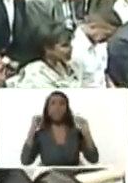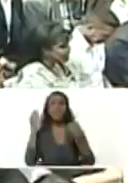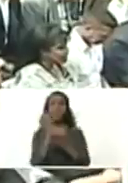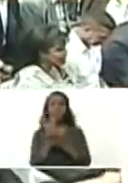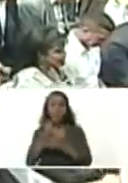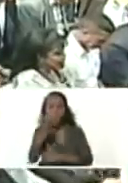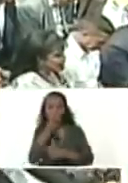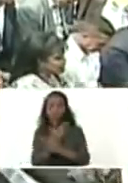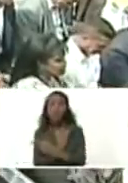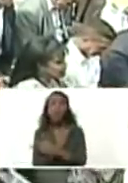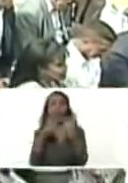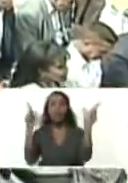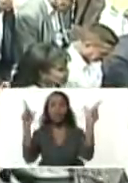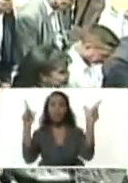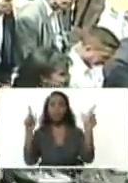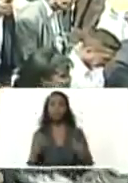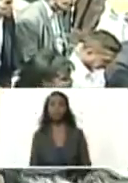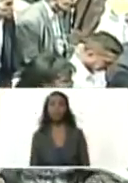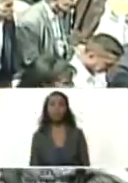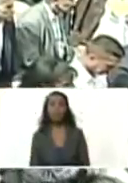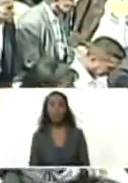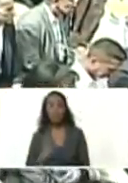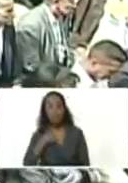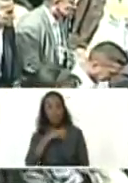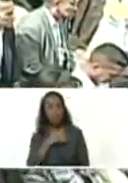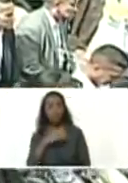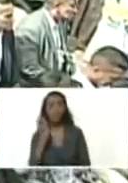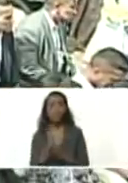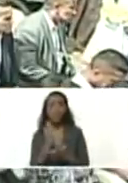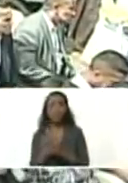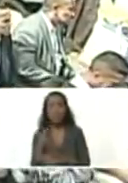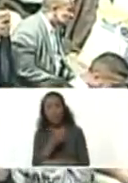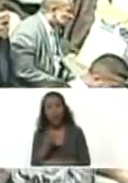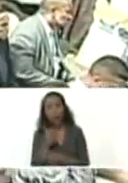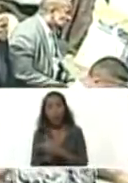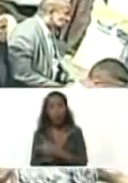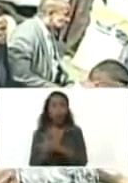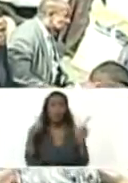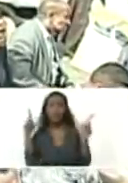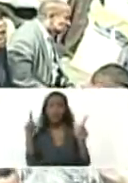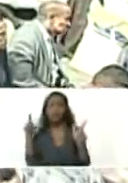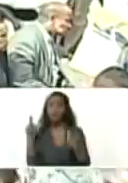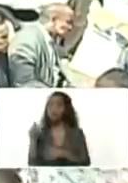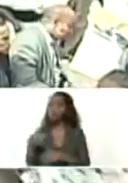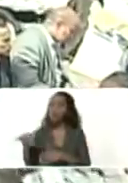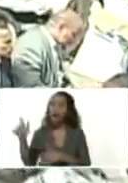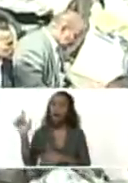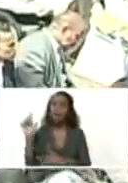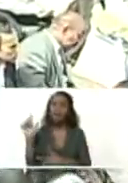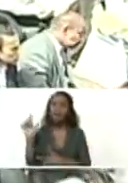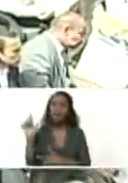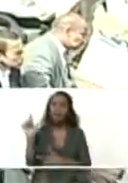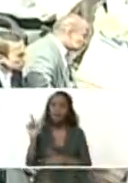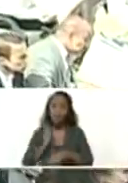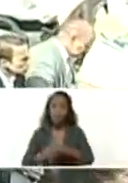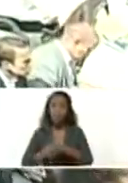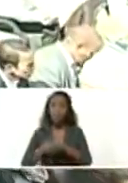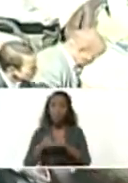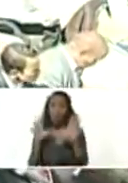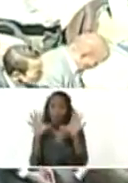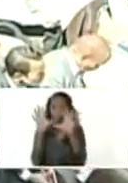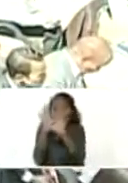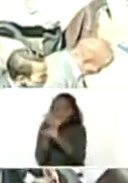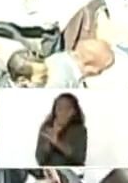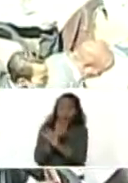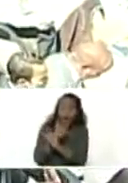libertad. Nosotros buscamos siempre la libertad, donde estemos. En el momento de mayor oscuridad, siempre vemos la